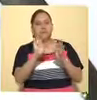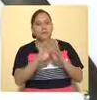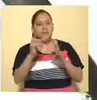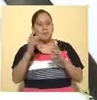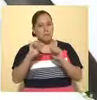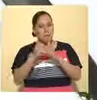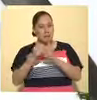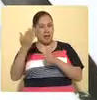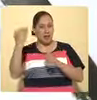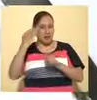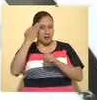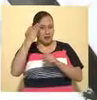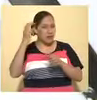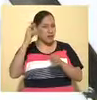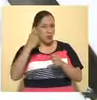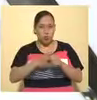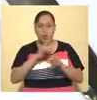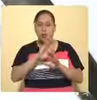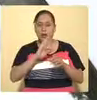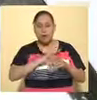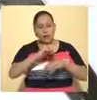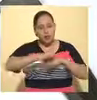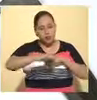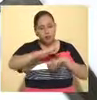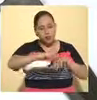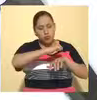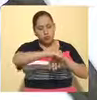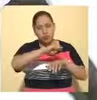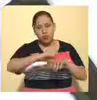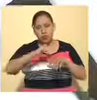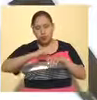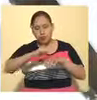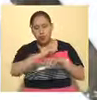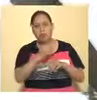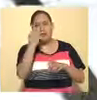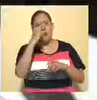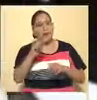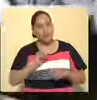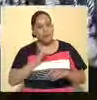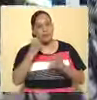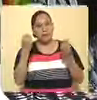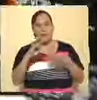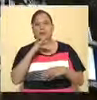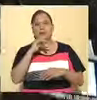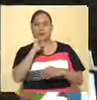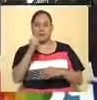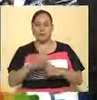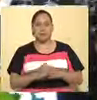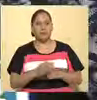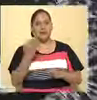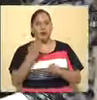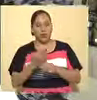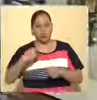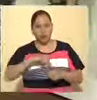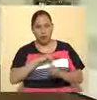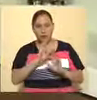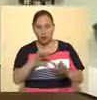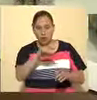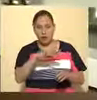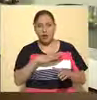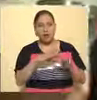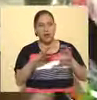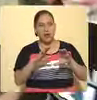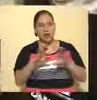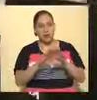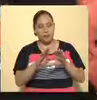días atrasado, que lo podemos rallar. Para que se aproveche y no tenemos nada. Exactamente. Entonces aquí lo que vamos a hacer, ya tenemos nuestra costra.